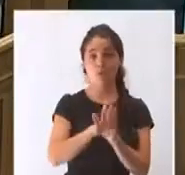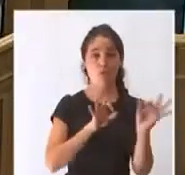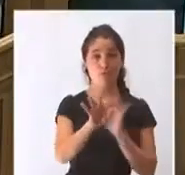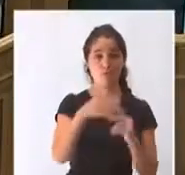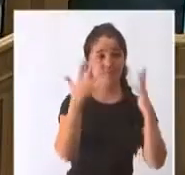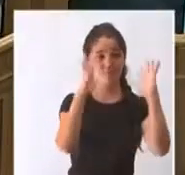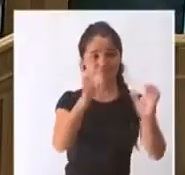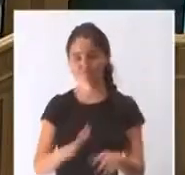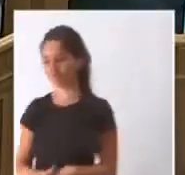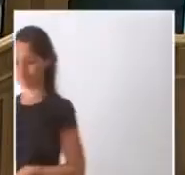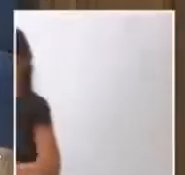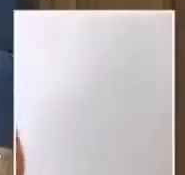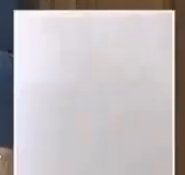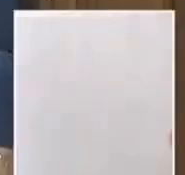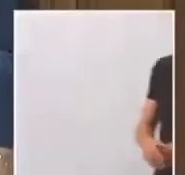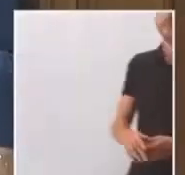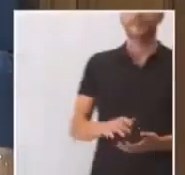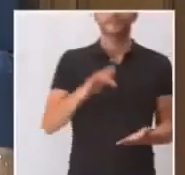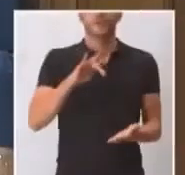dinero en cultivos